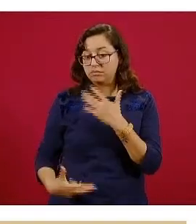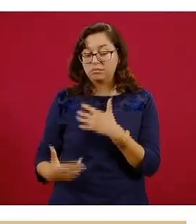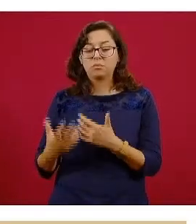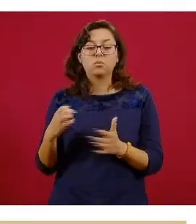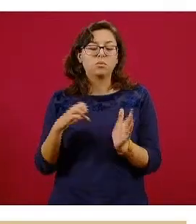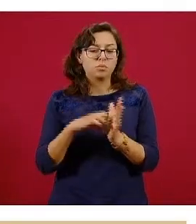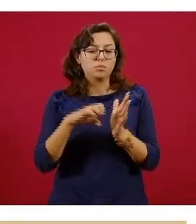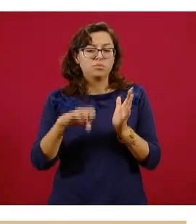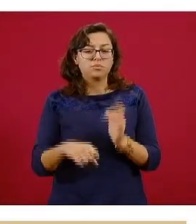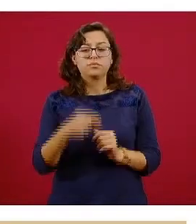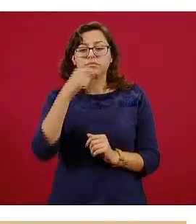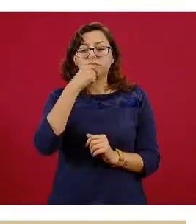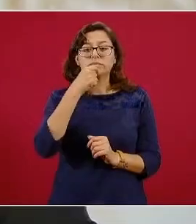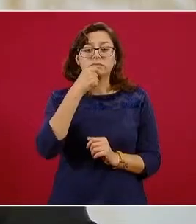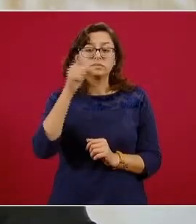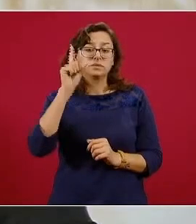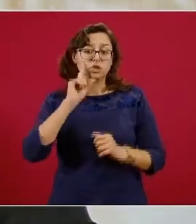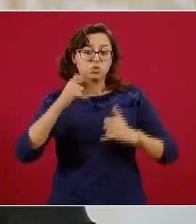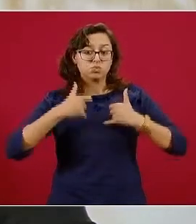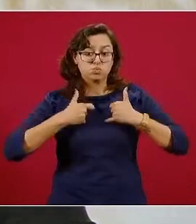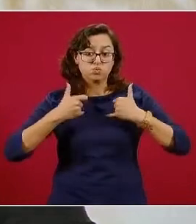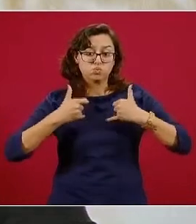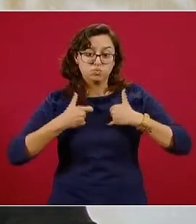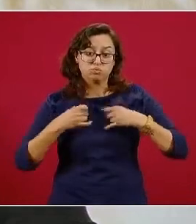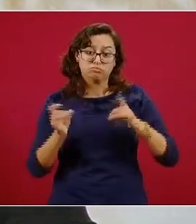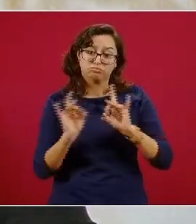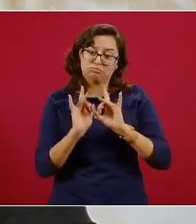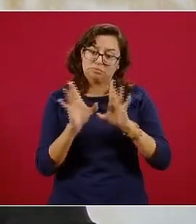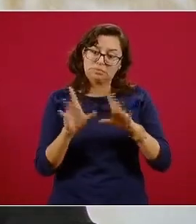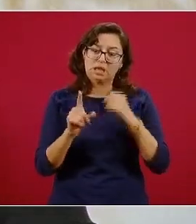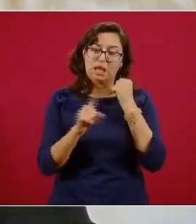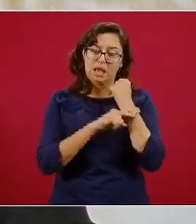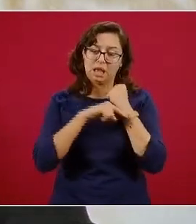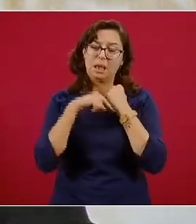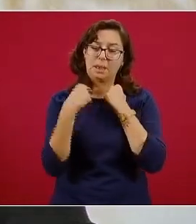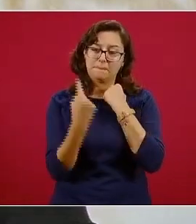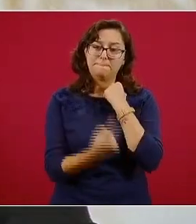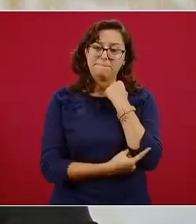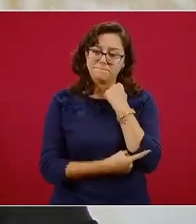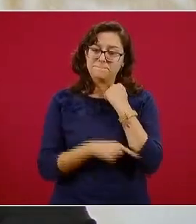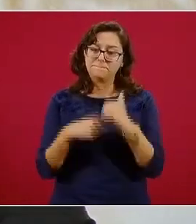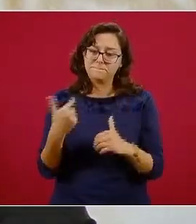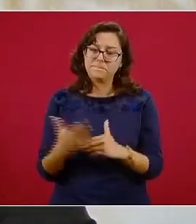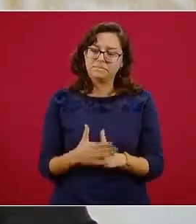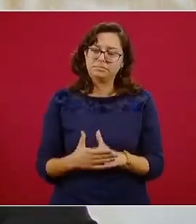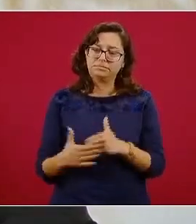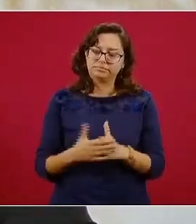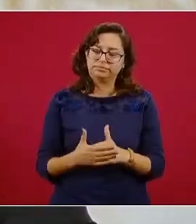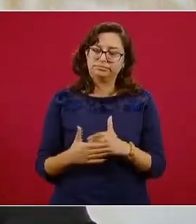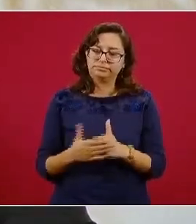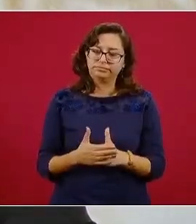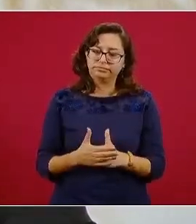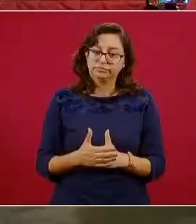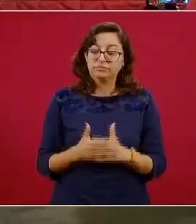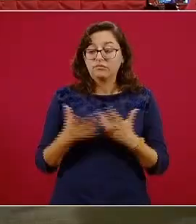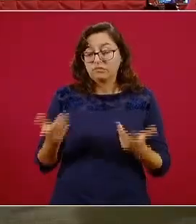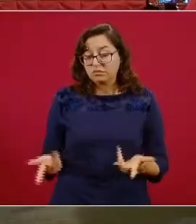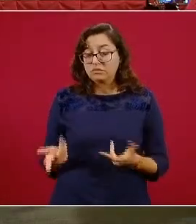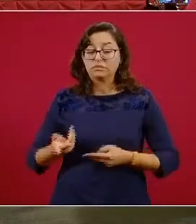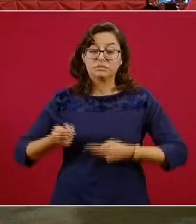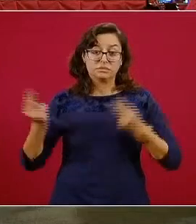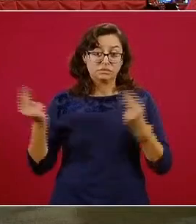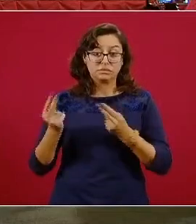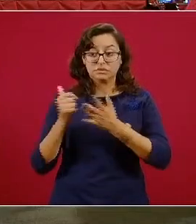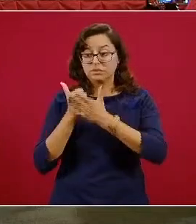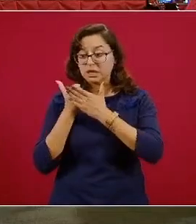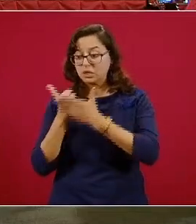el caso de niñas o adolescentes en una situación de embarazo como lo que estamos mencionando, incluso si requieren de